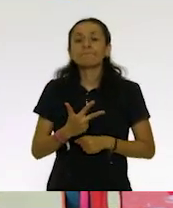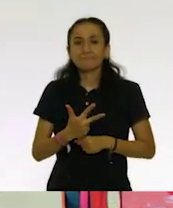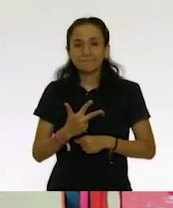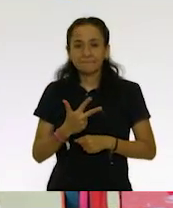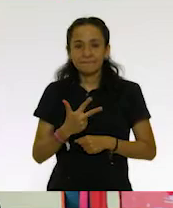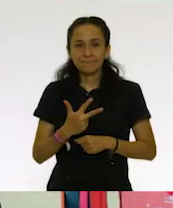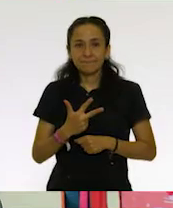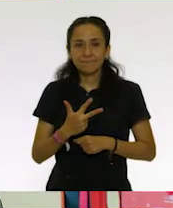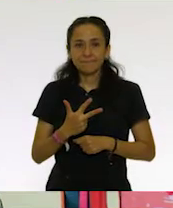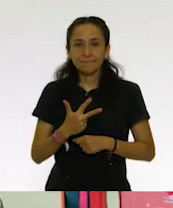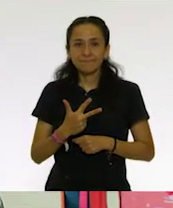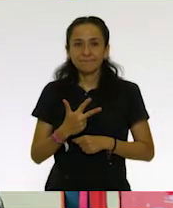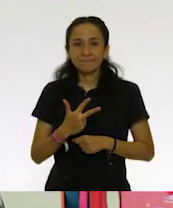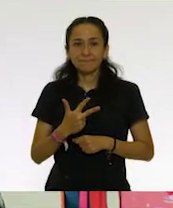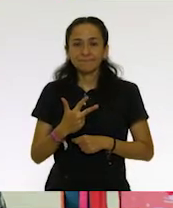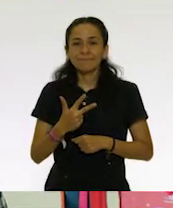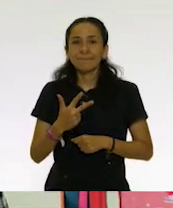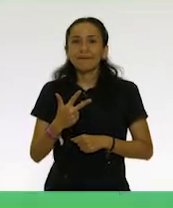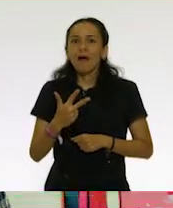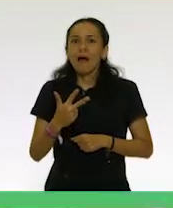Ocho.